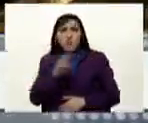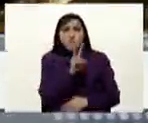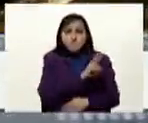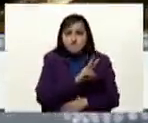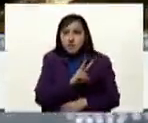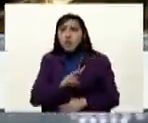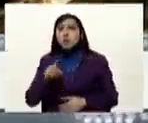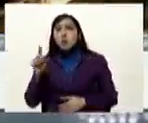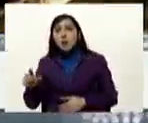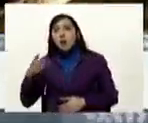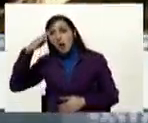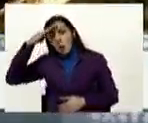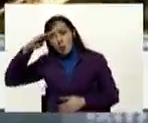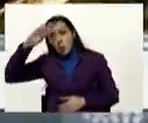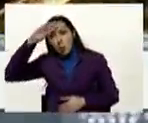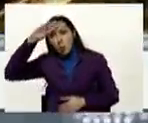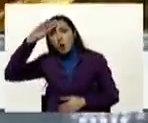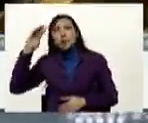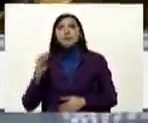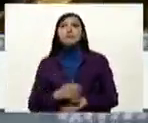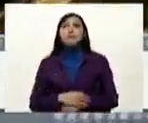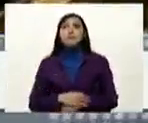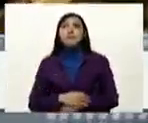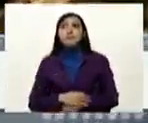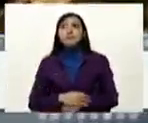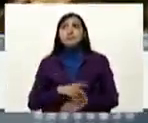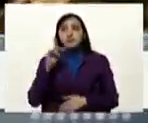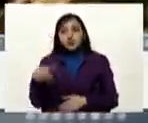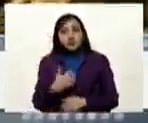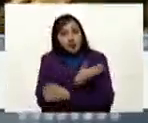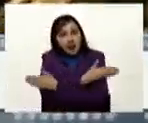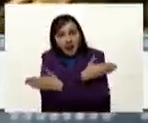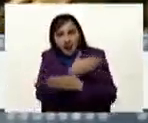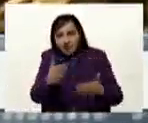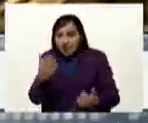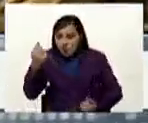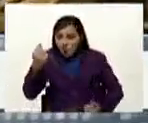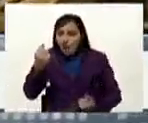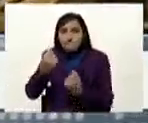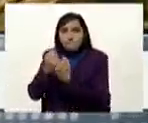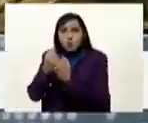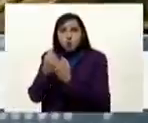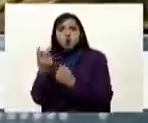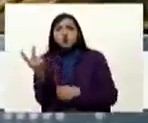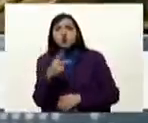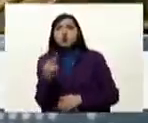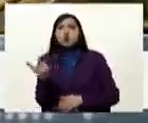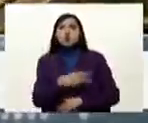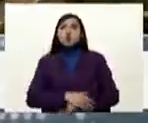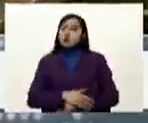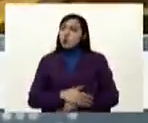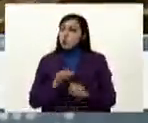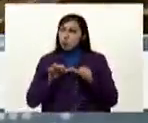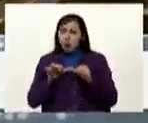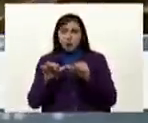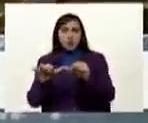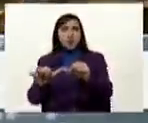y Venezuela, el afecto, el apoyo mutuo, el apoyo